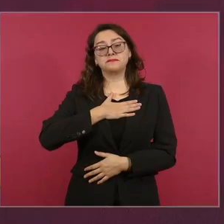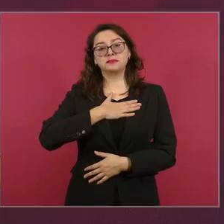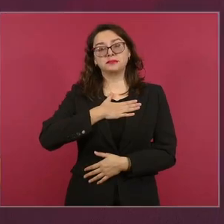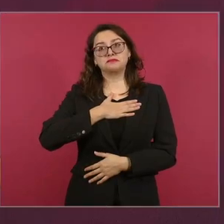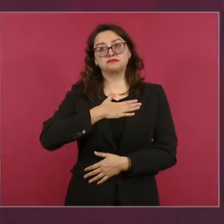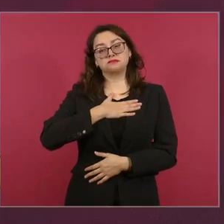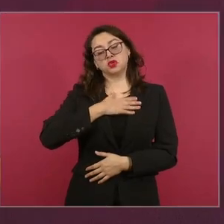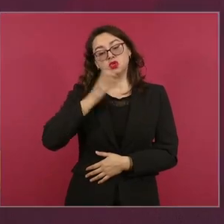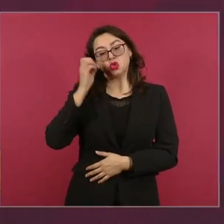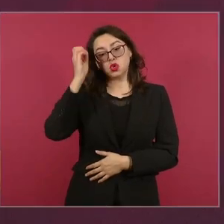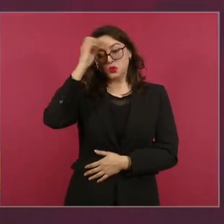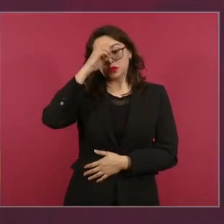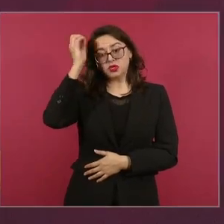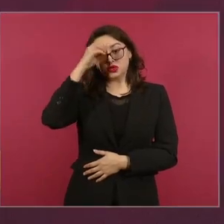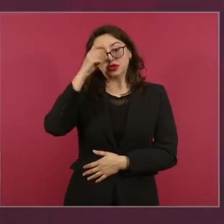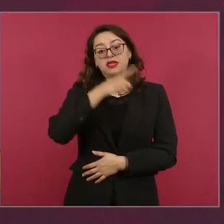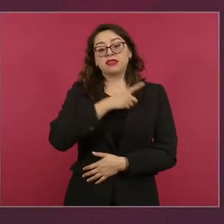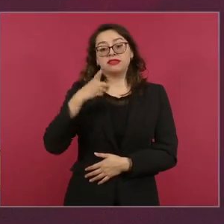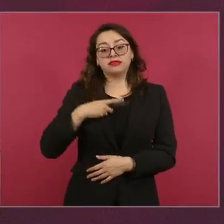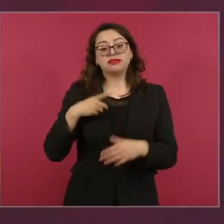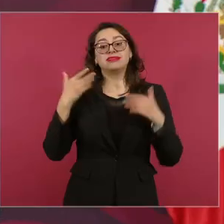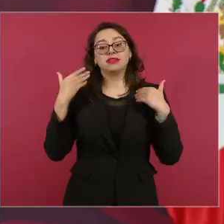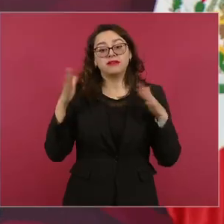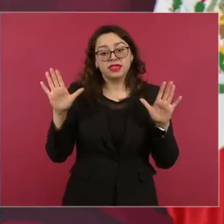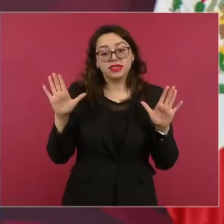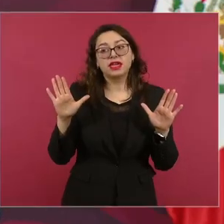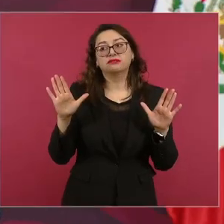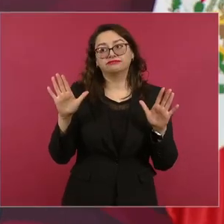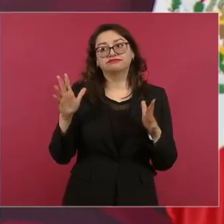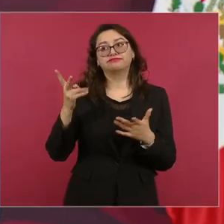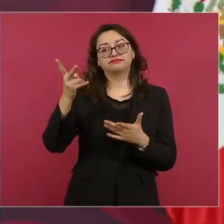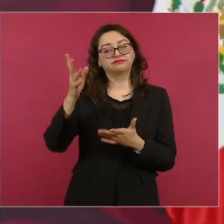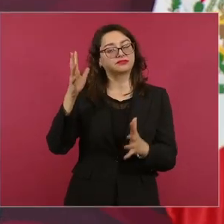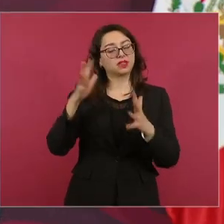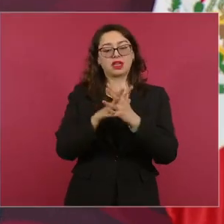debe hacerse en el caso de esta lamentable